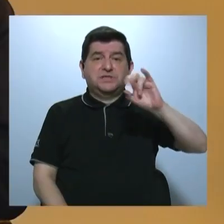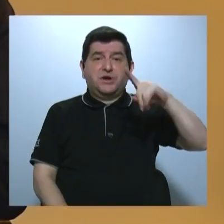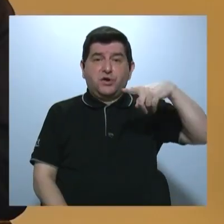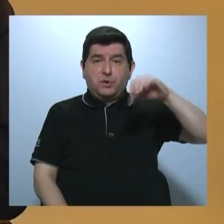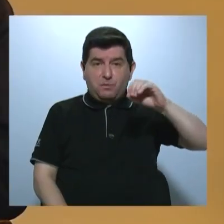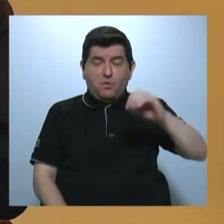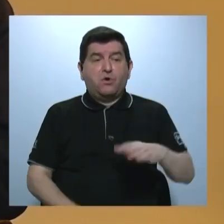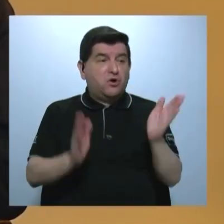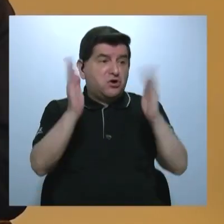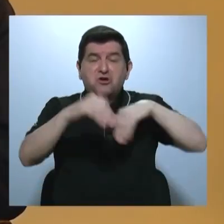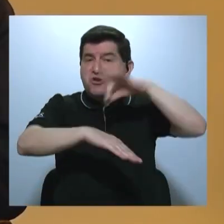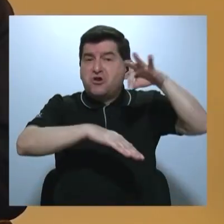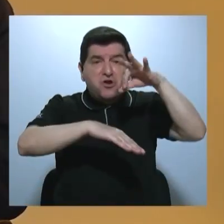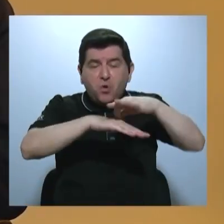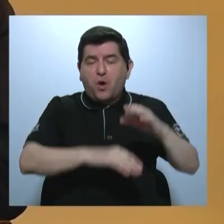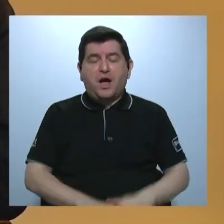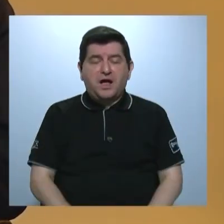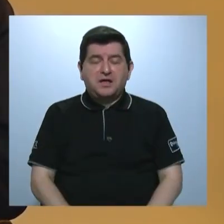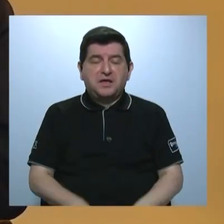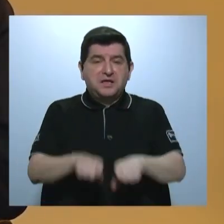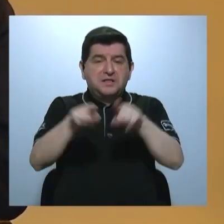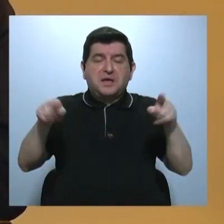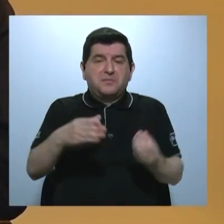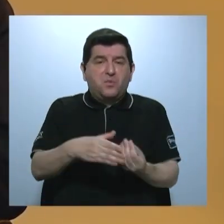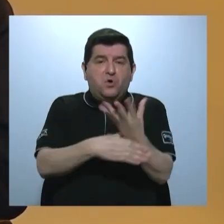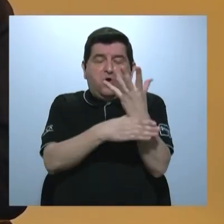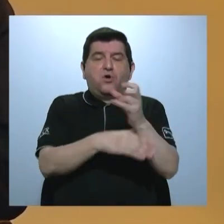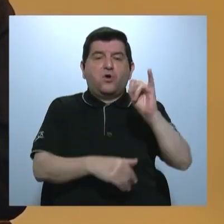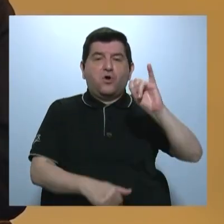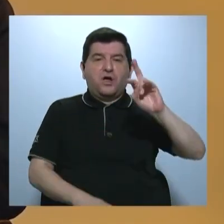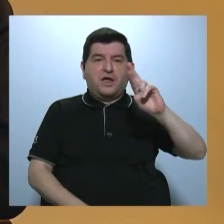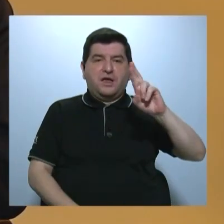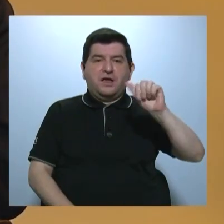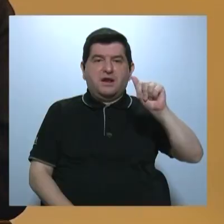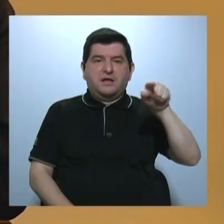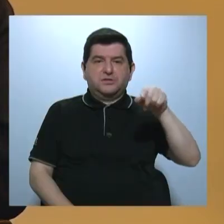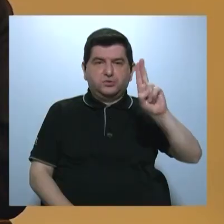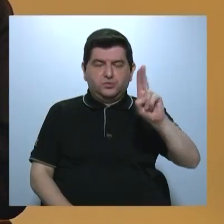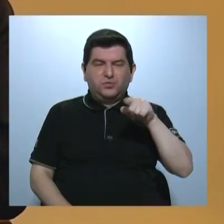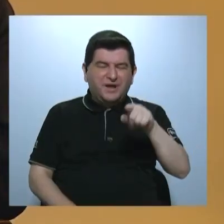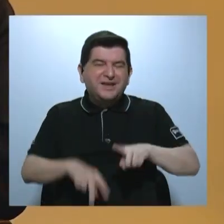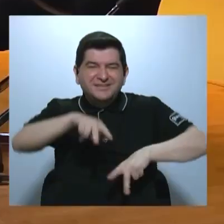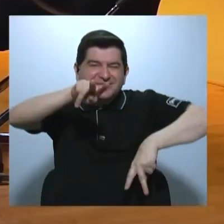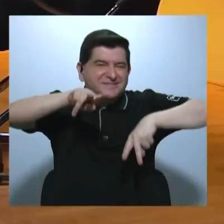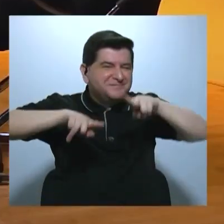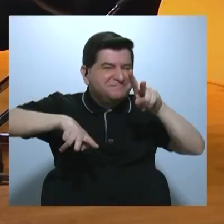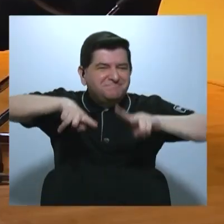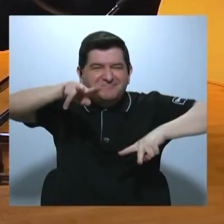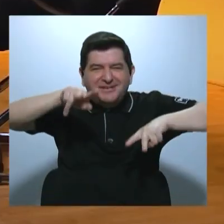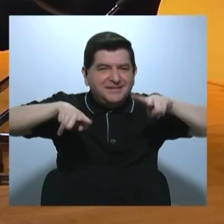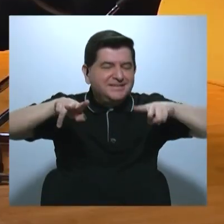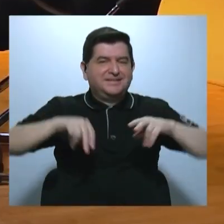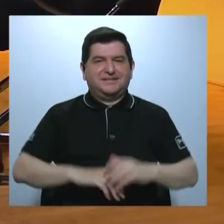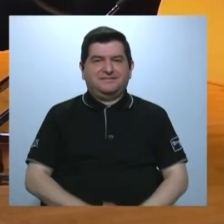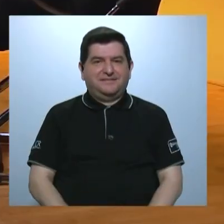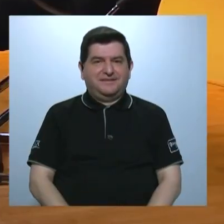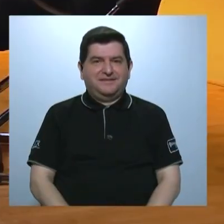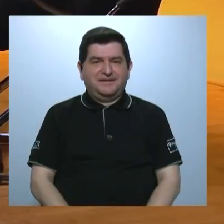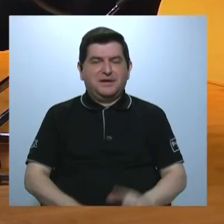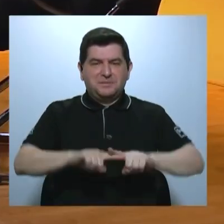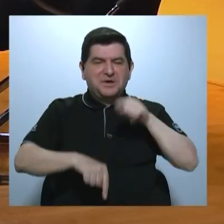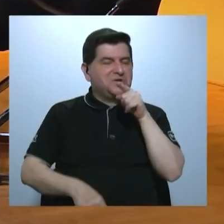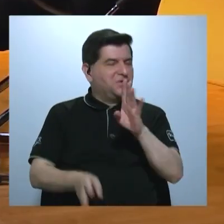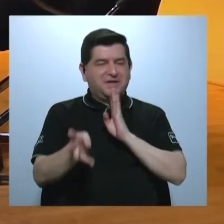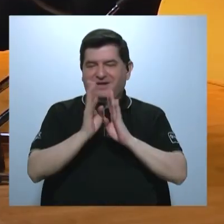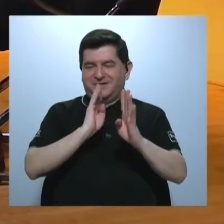y en la cima del Irazú tampoco hay. Entonces, ahí hay una variable, pero no vinimos a hablar